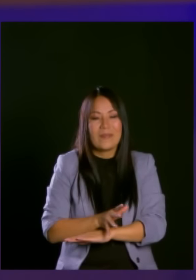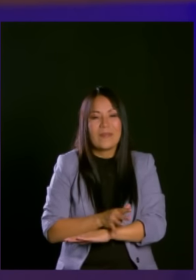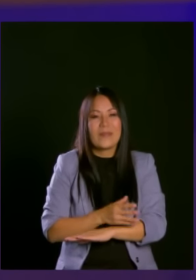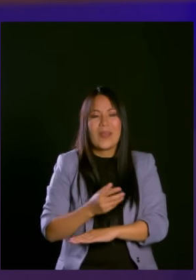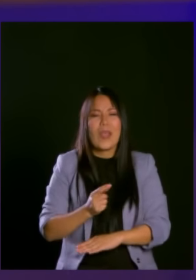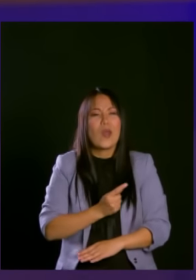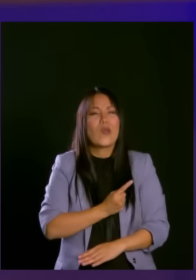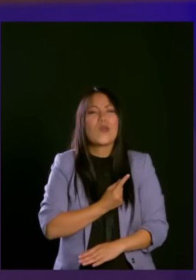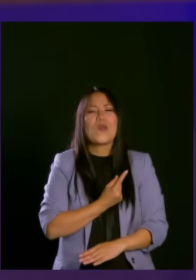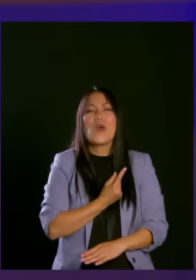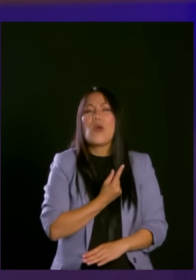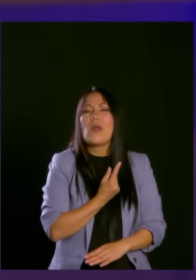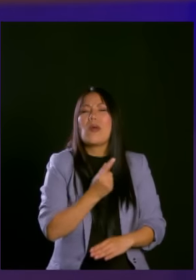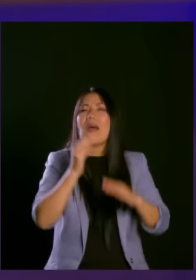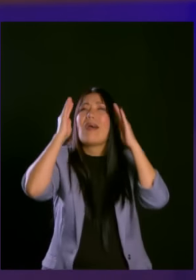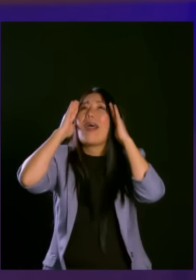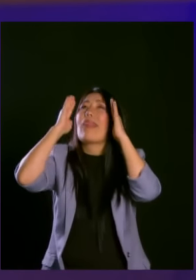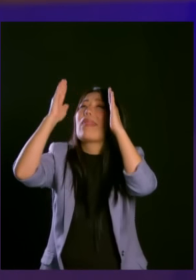Su presencia es hermosa,